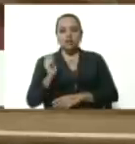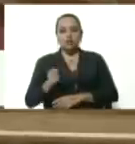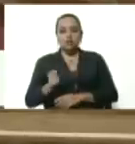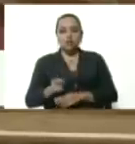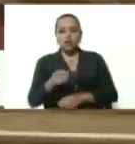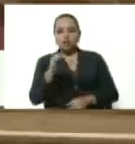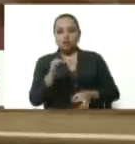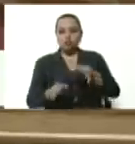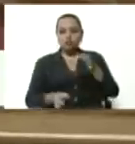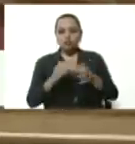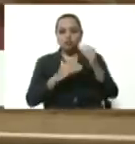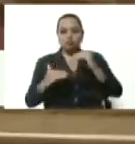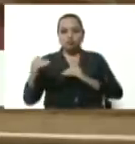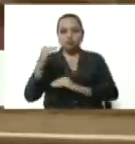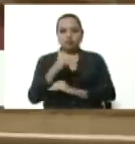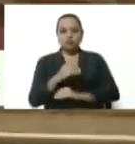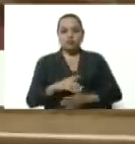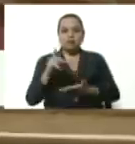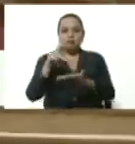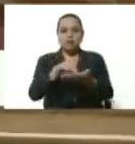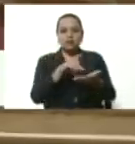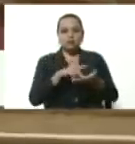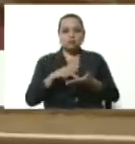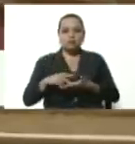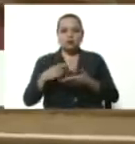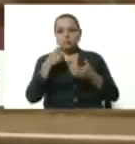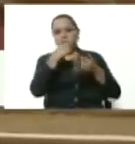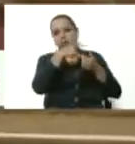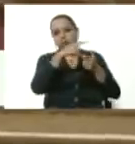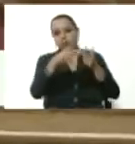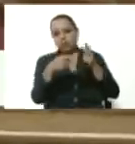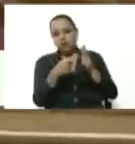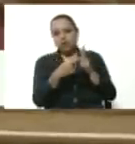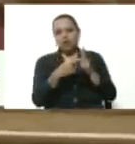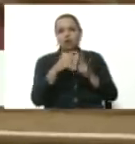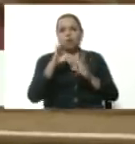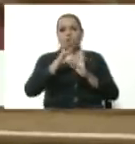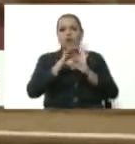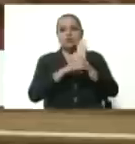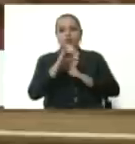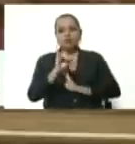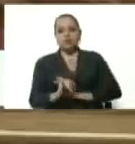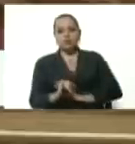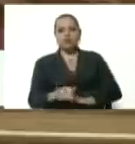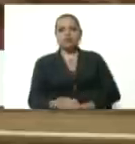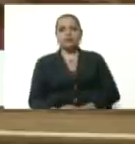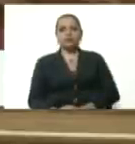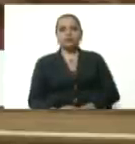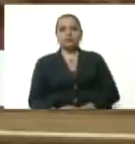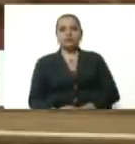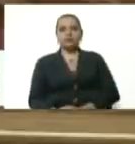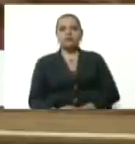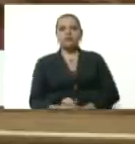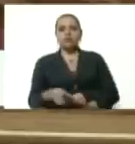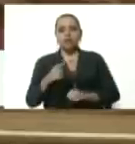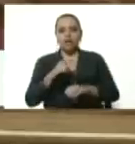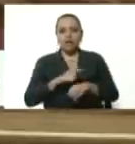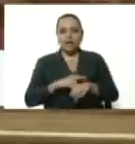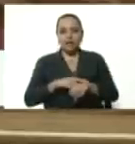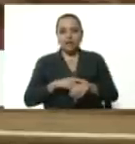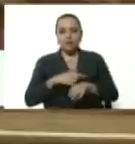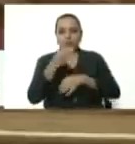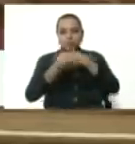los constituyentes Germán Escarrá, Eymar Ramírez y Francisco Amelías, quienes al tiempo de respaldar el proyecto de